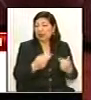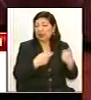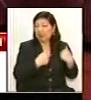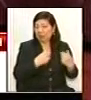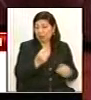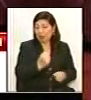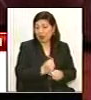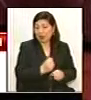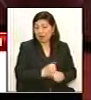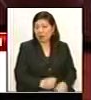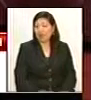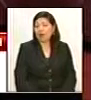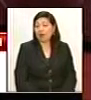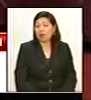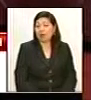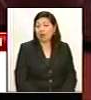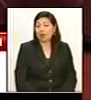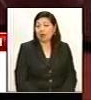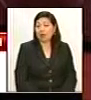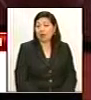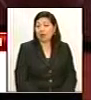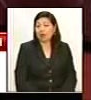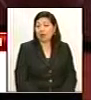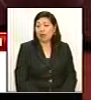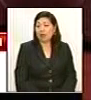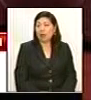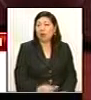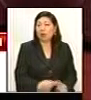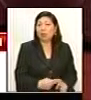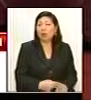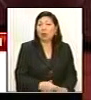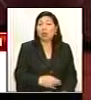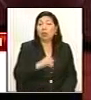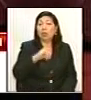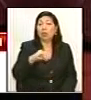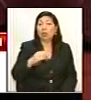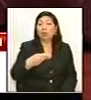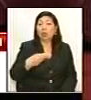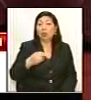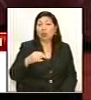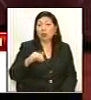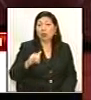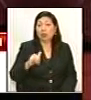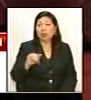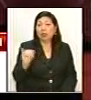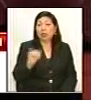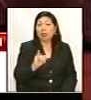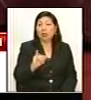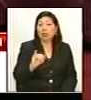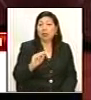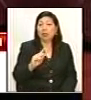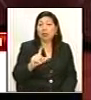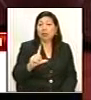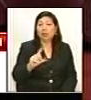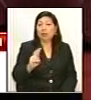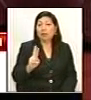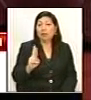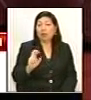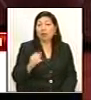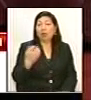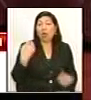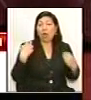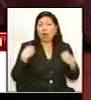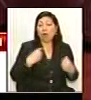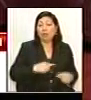tuvo? El señor Johnny Silveira y el cargo que tuvo era jefe de la